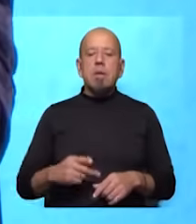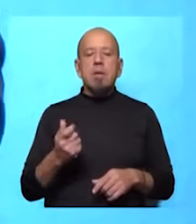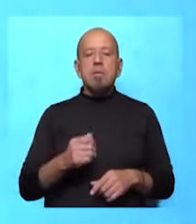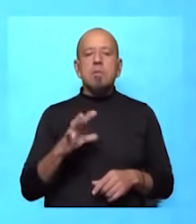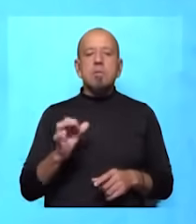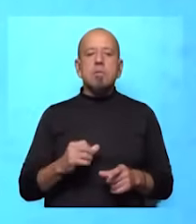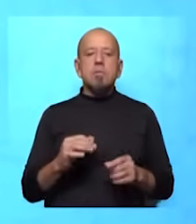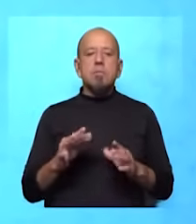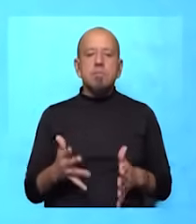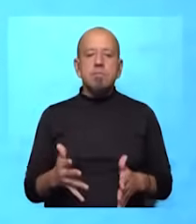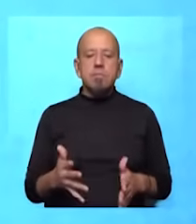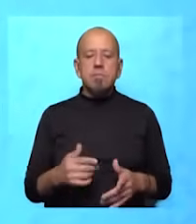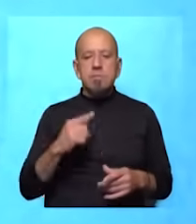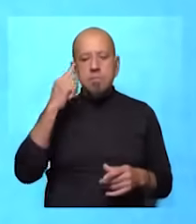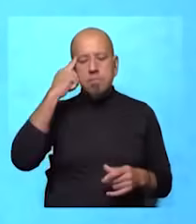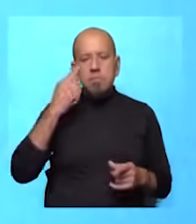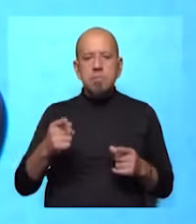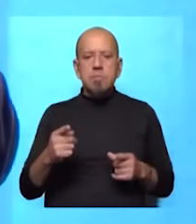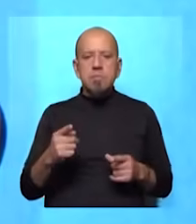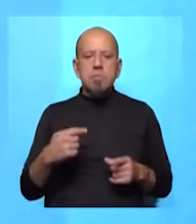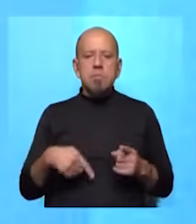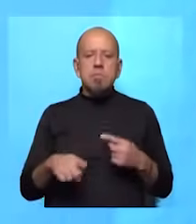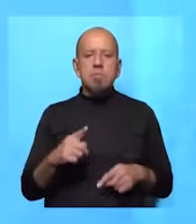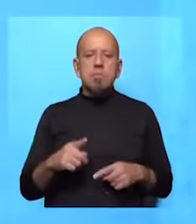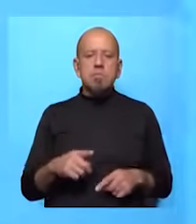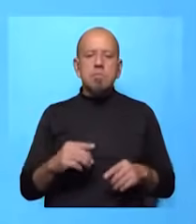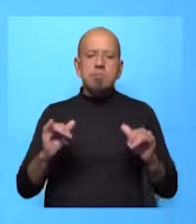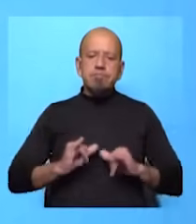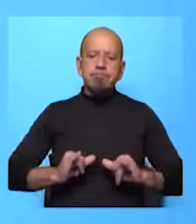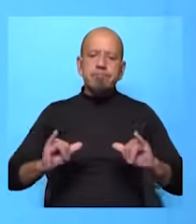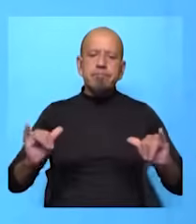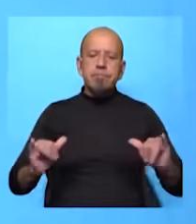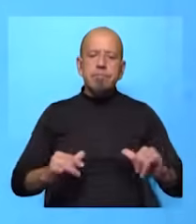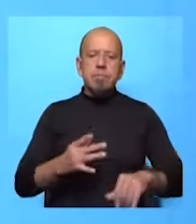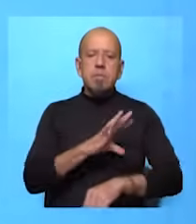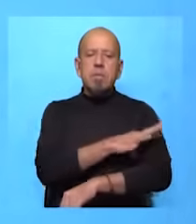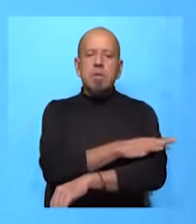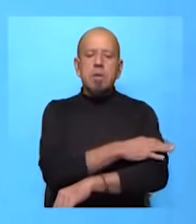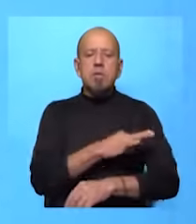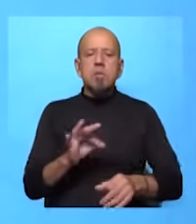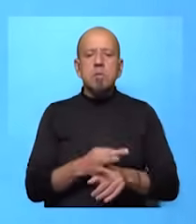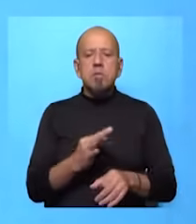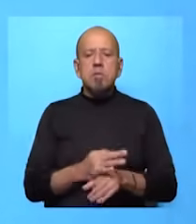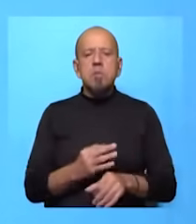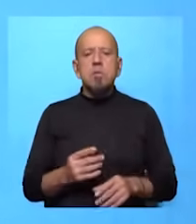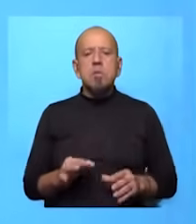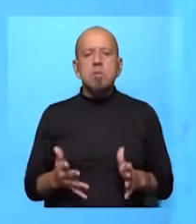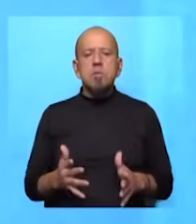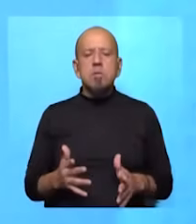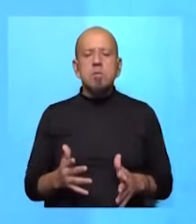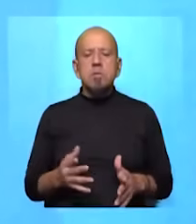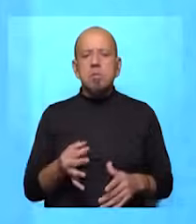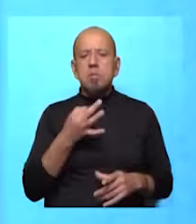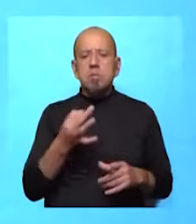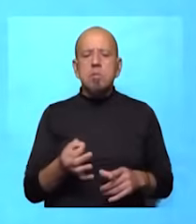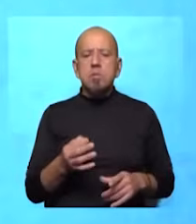este pensaba no el otro día el fin de semana a partir de los lanzamientos de la precandidatura tanto de Cos como de ors este cose ha destacado